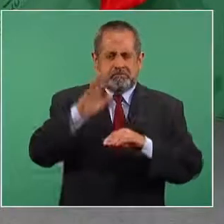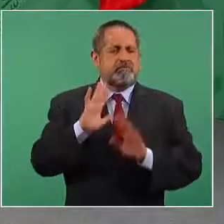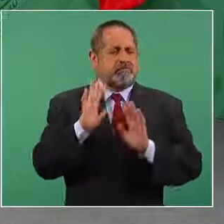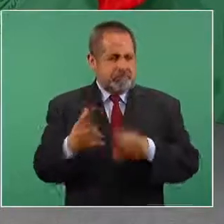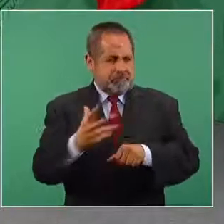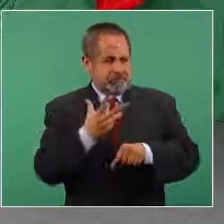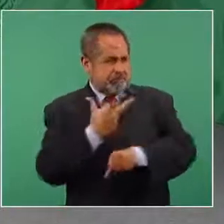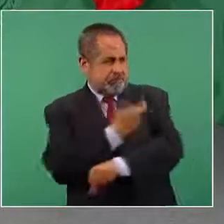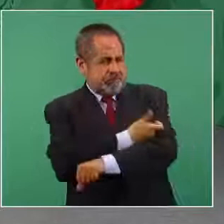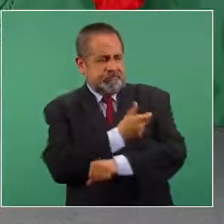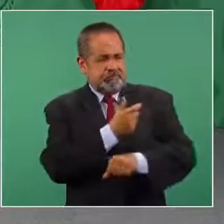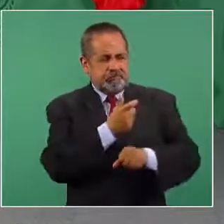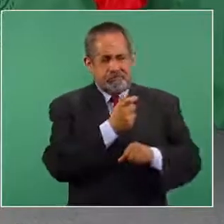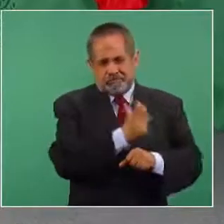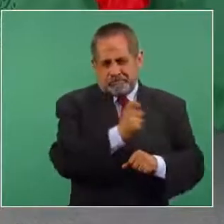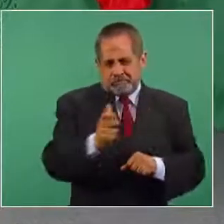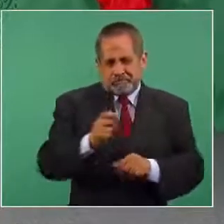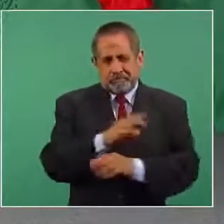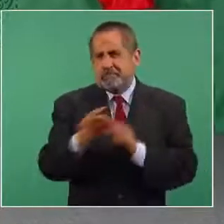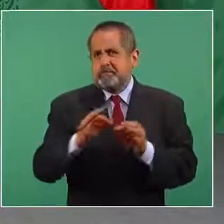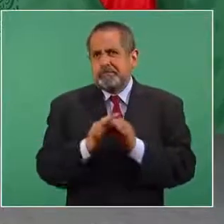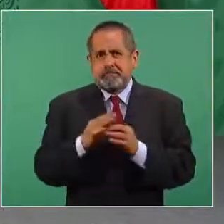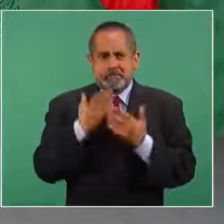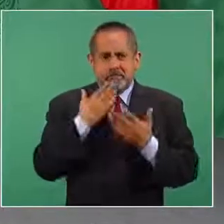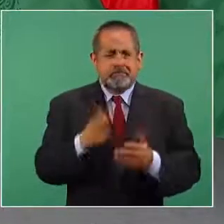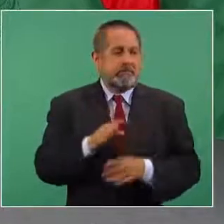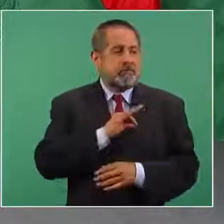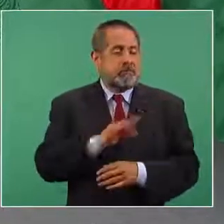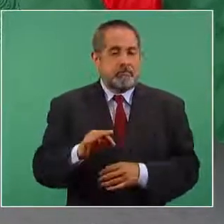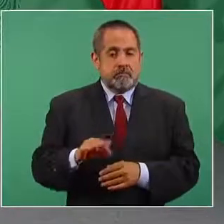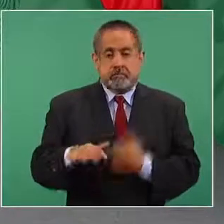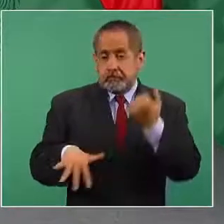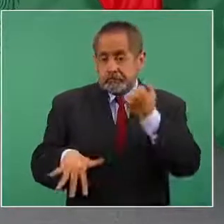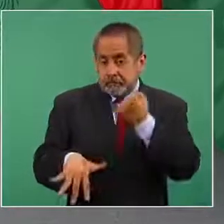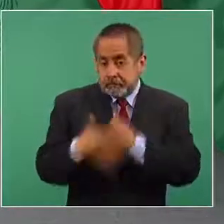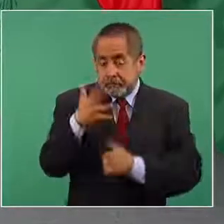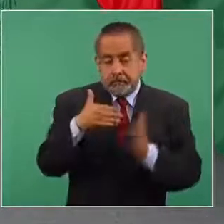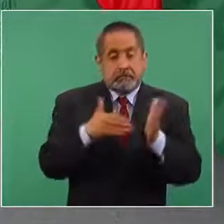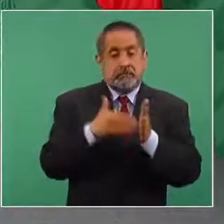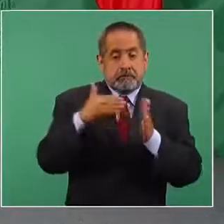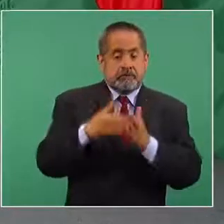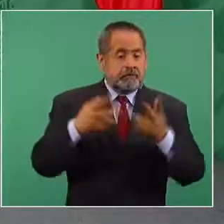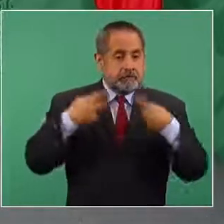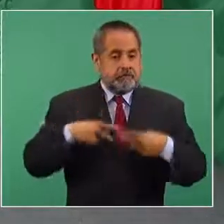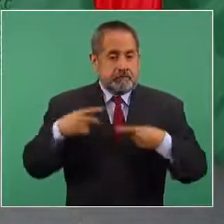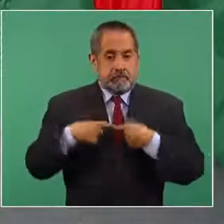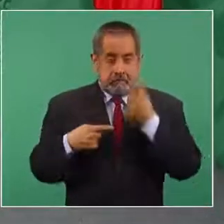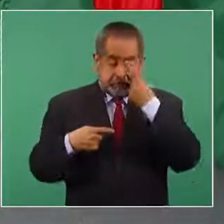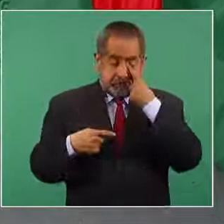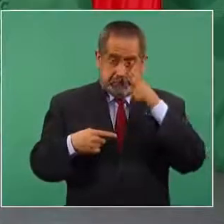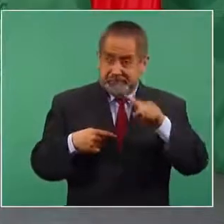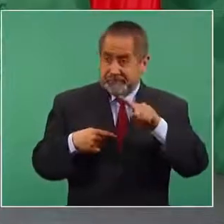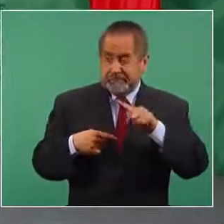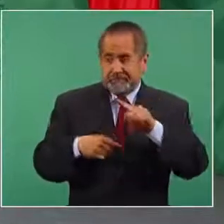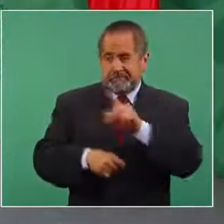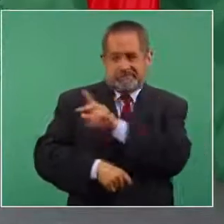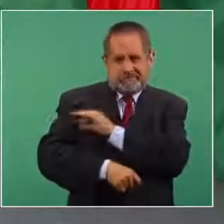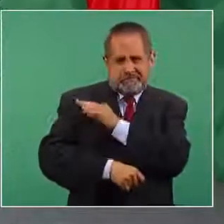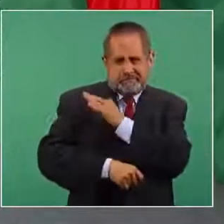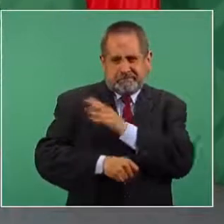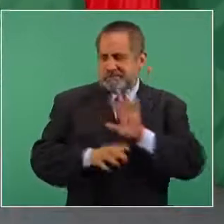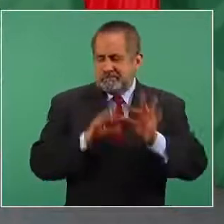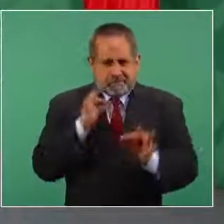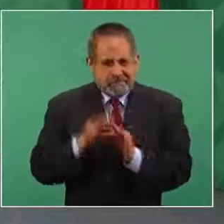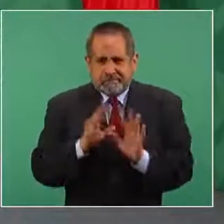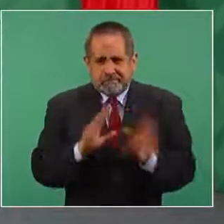Estamos hablando de alrededor de 15 millones de adultos mayores de 60